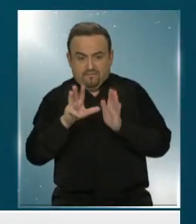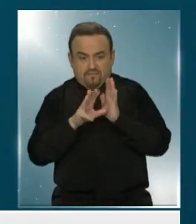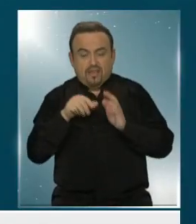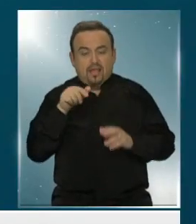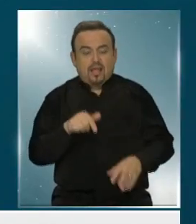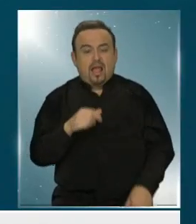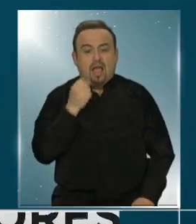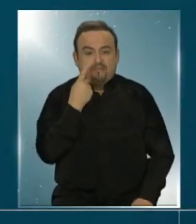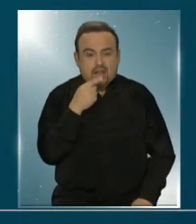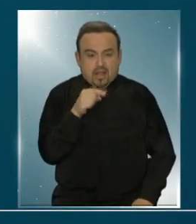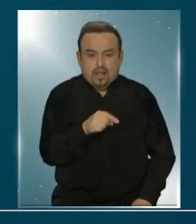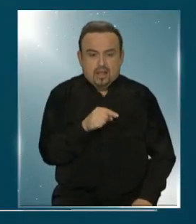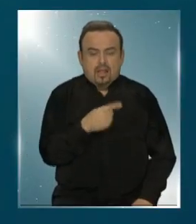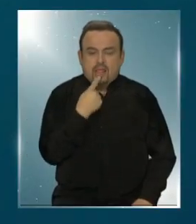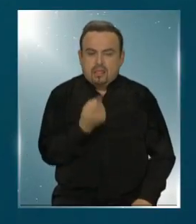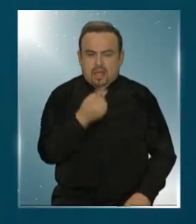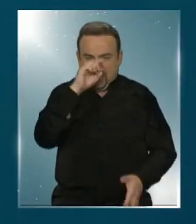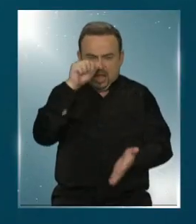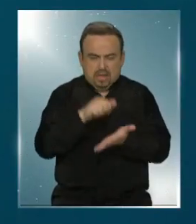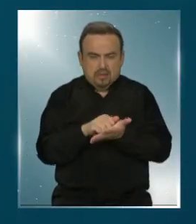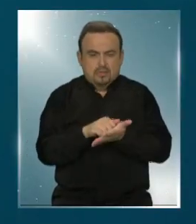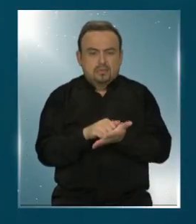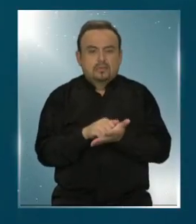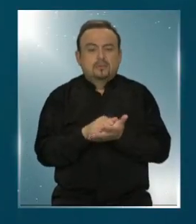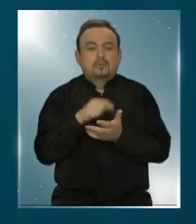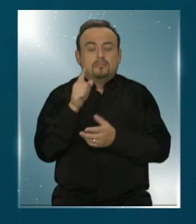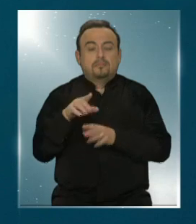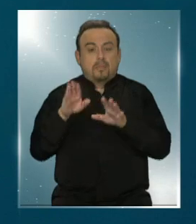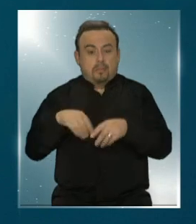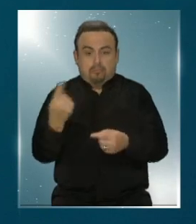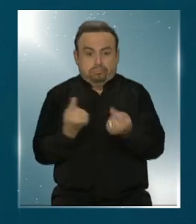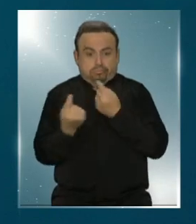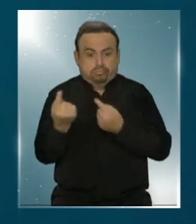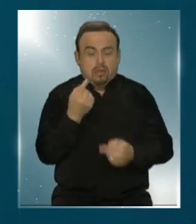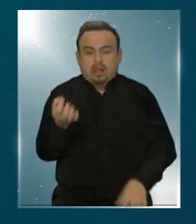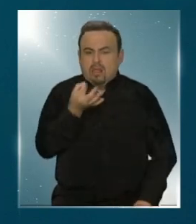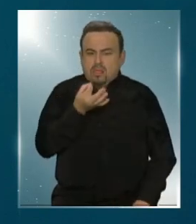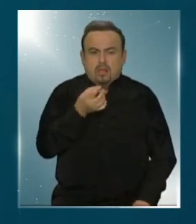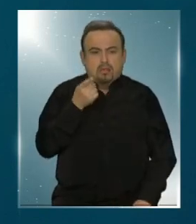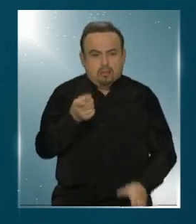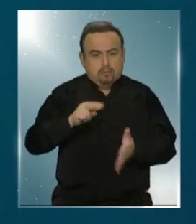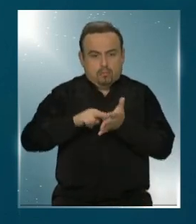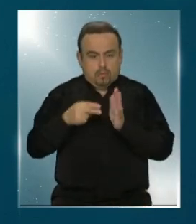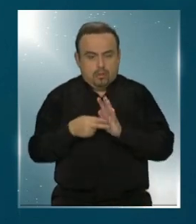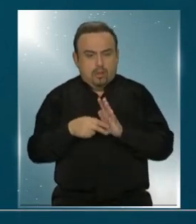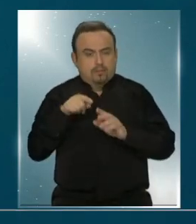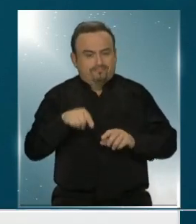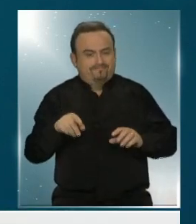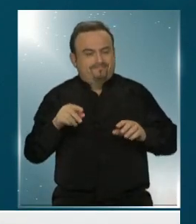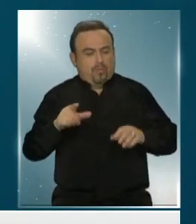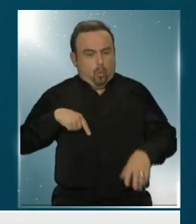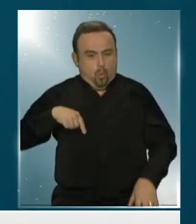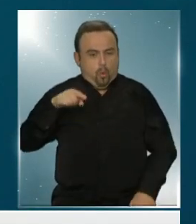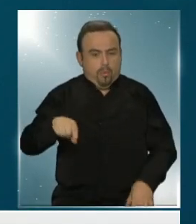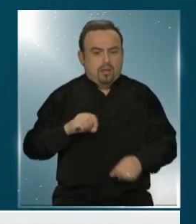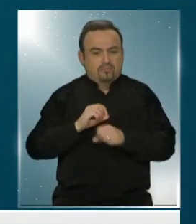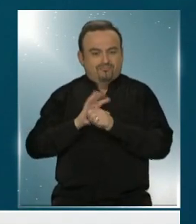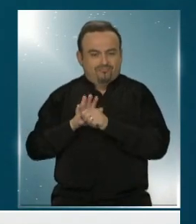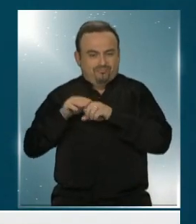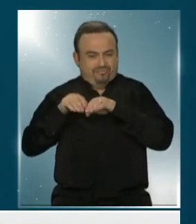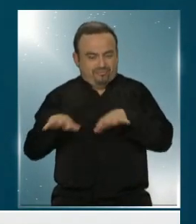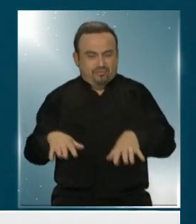es aquellos reclamos que tuvo una relación porque el mismo consumidor nos señala que el problema se asocia principalmente a la emergencia sanitaria